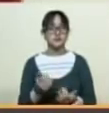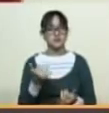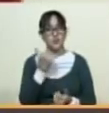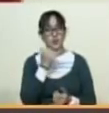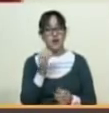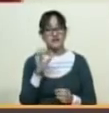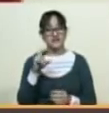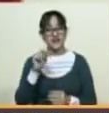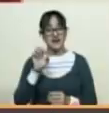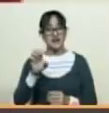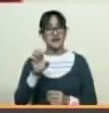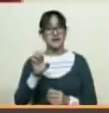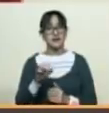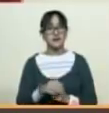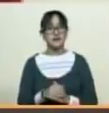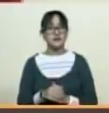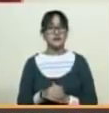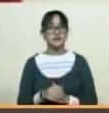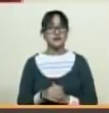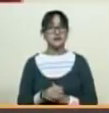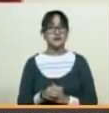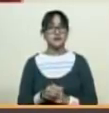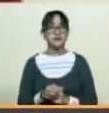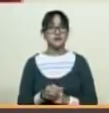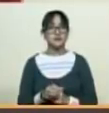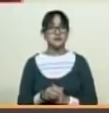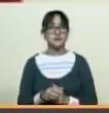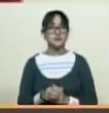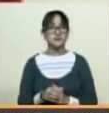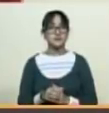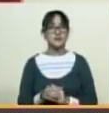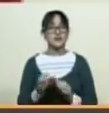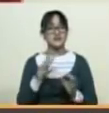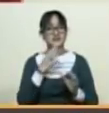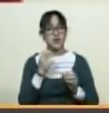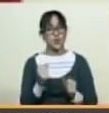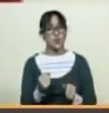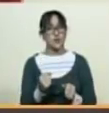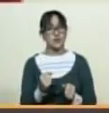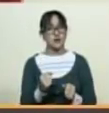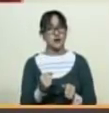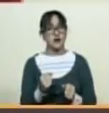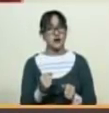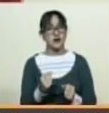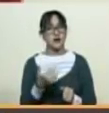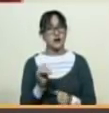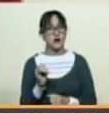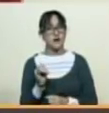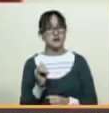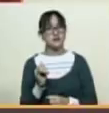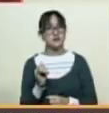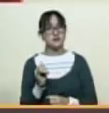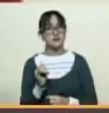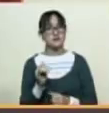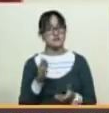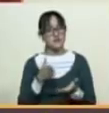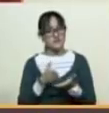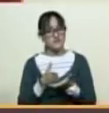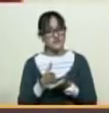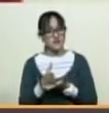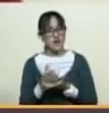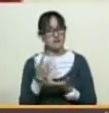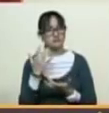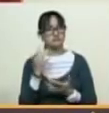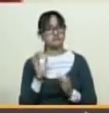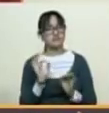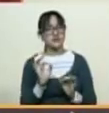que el Consejo Nacional Electoral, cuando da un resultado electoral, tiene la seguridad y la confianza que es el fiel